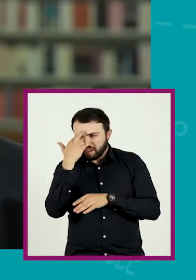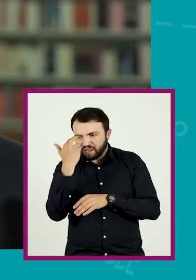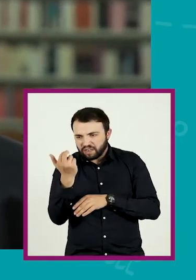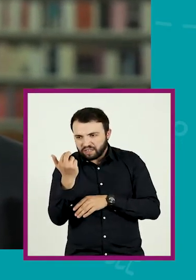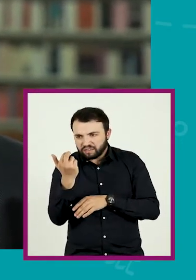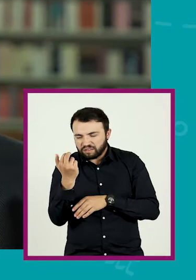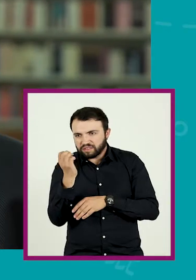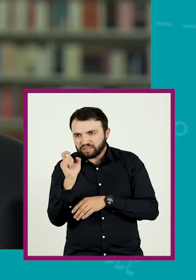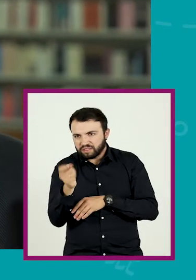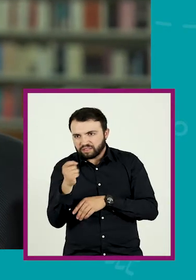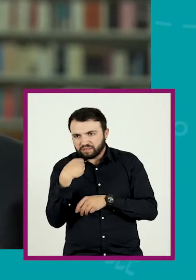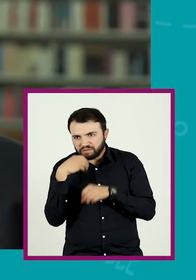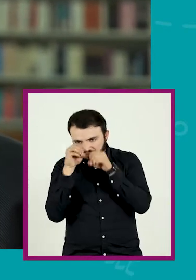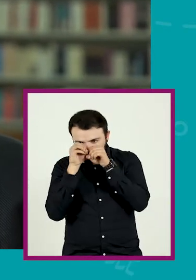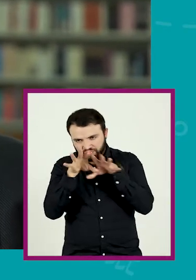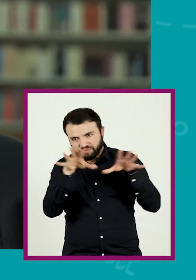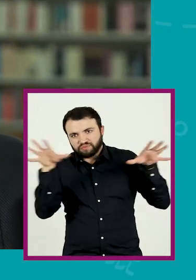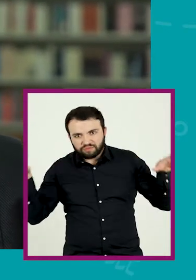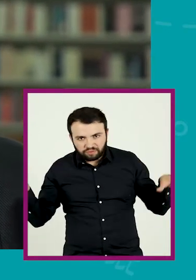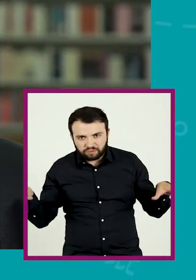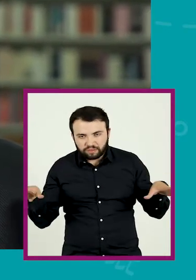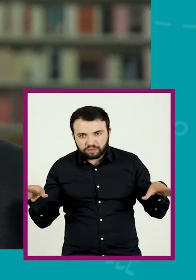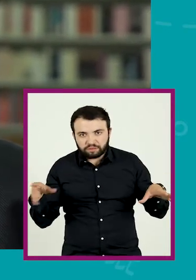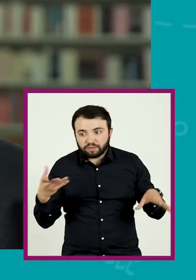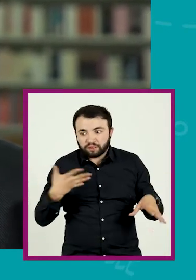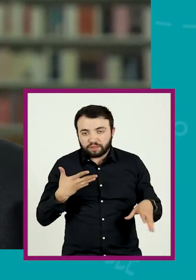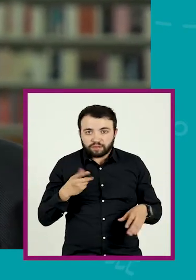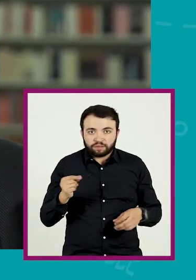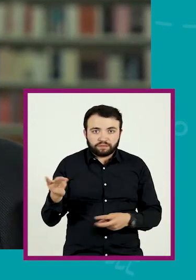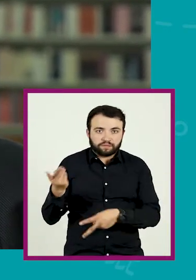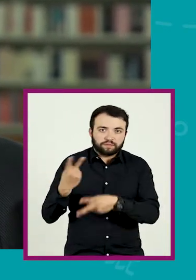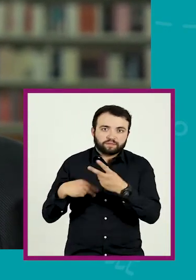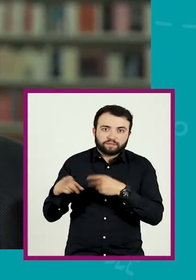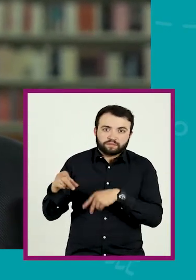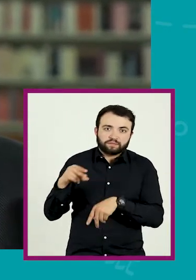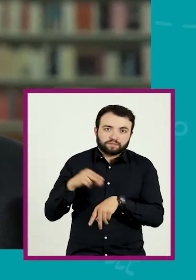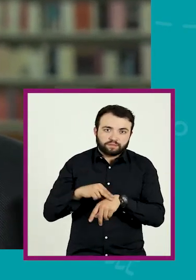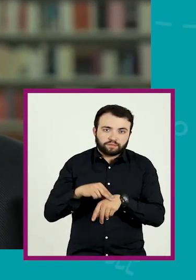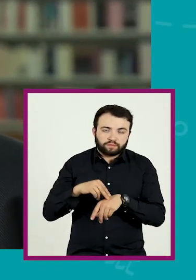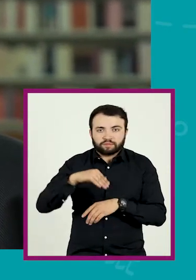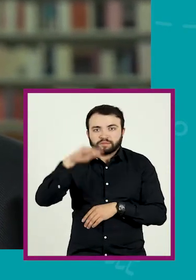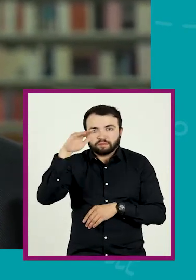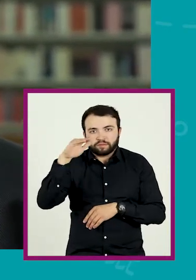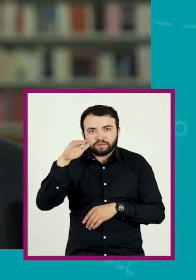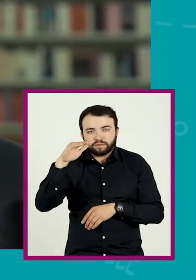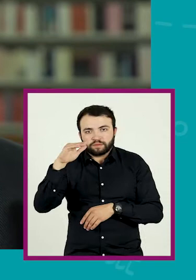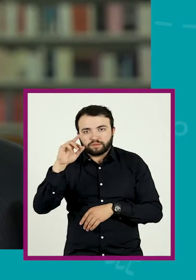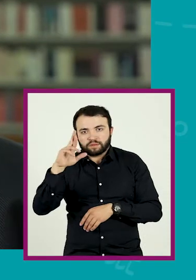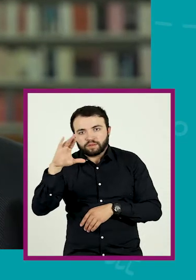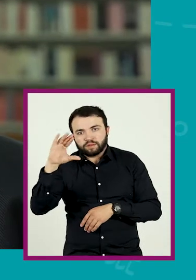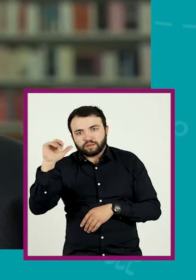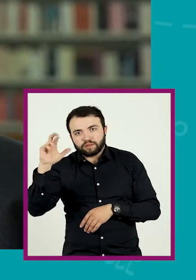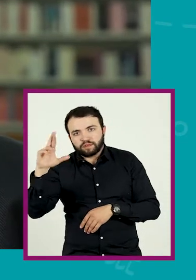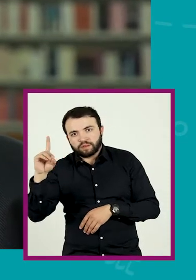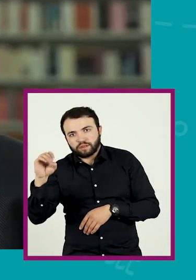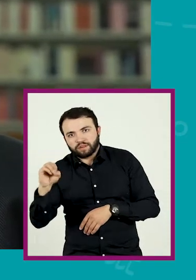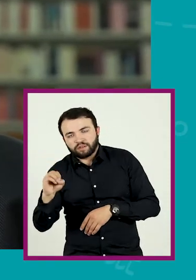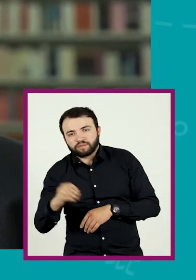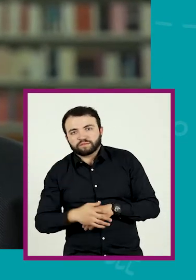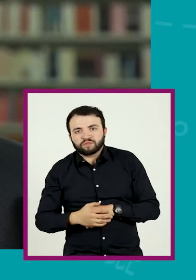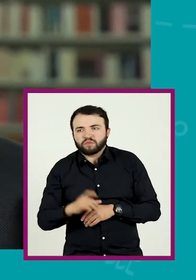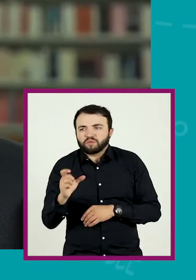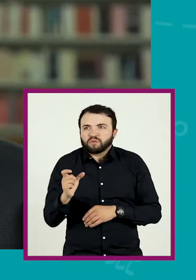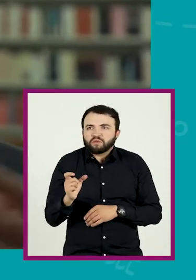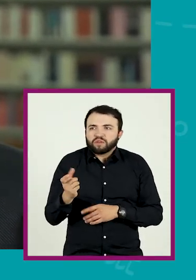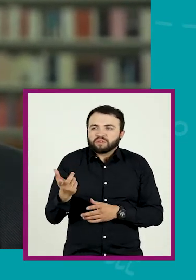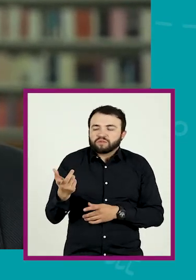una razón desbordada. Está con nosotros el doctor Ricardo Vázquez precisamente para hablar de